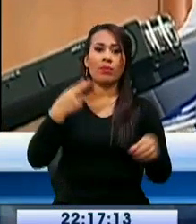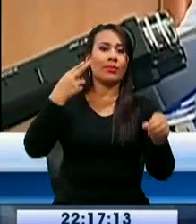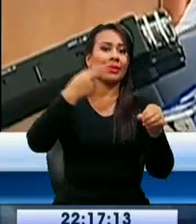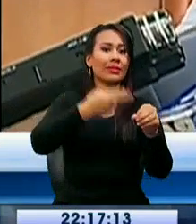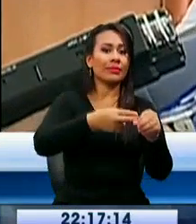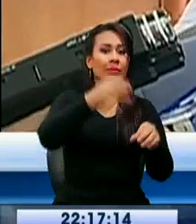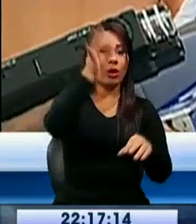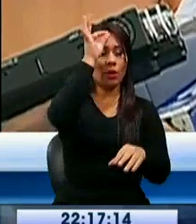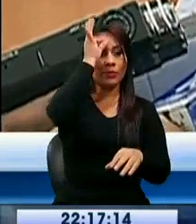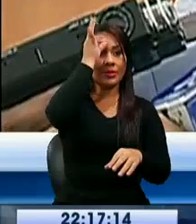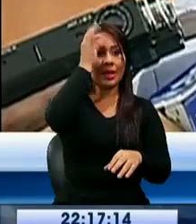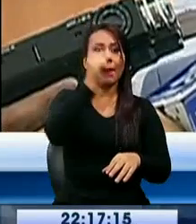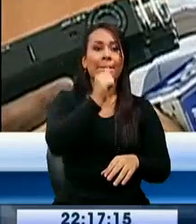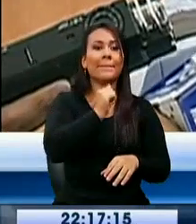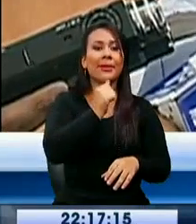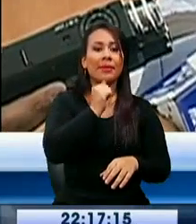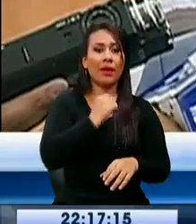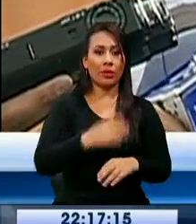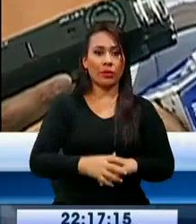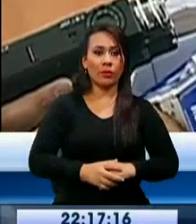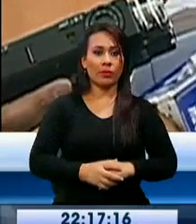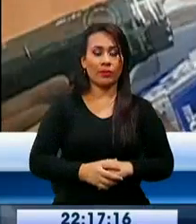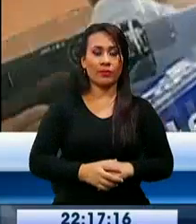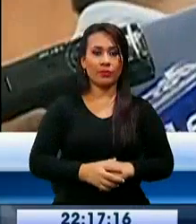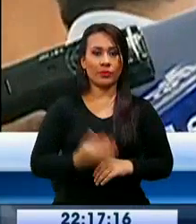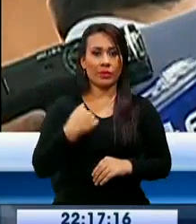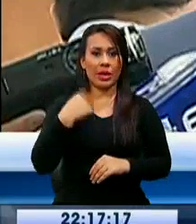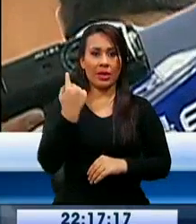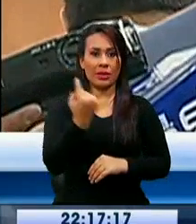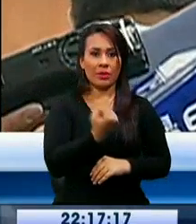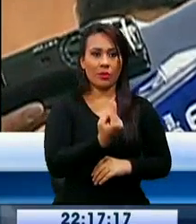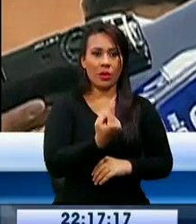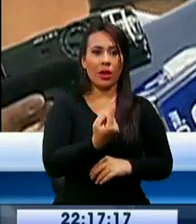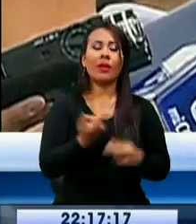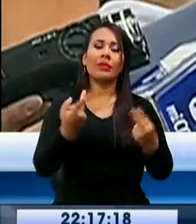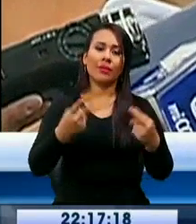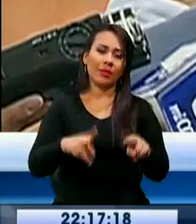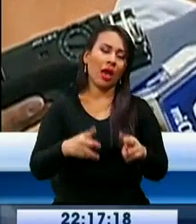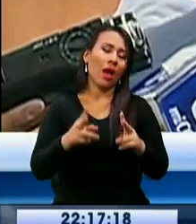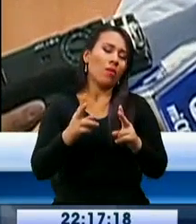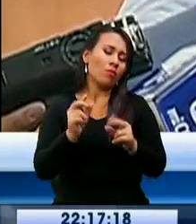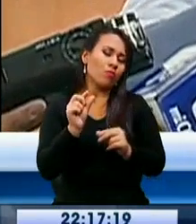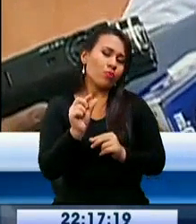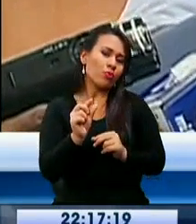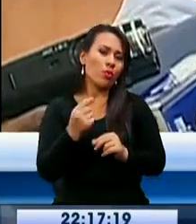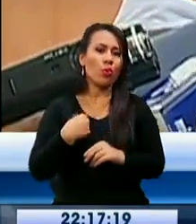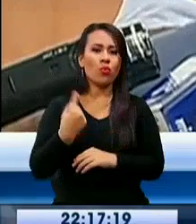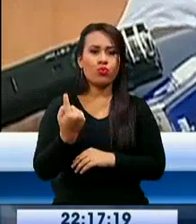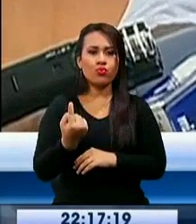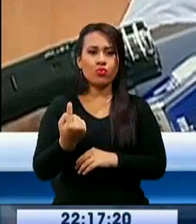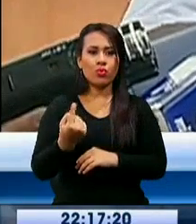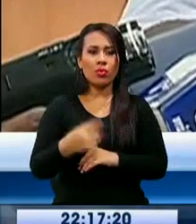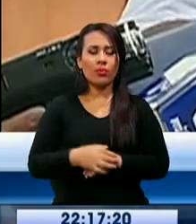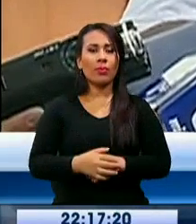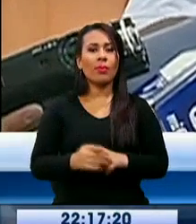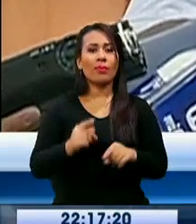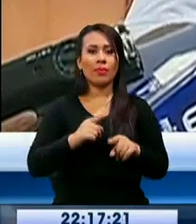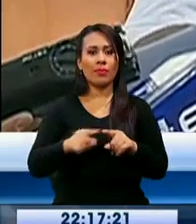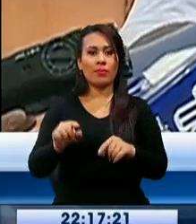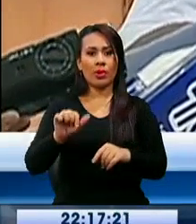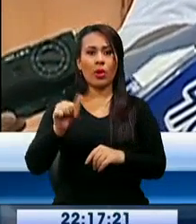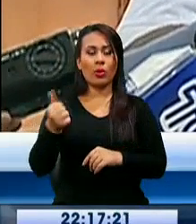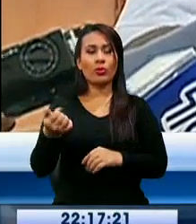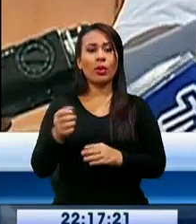seguro privado y nos afiliemos como individual. Probablemente las ventajas van a ser mínimas porque eres uno. Otra cosa es tomar